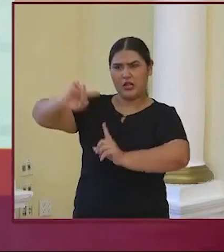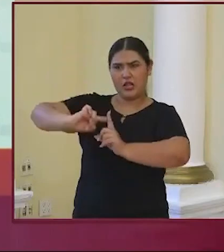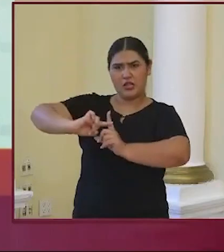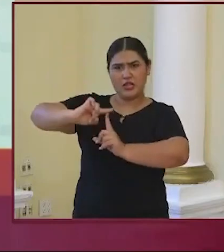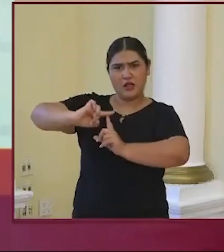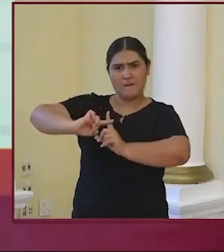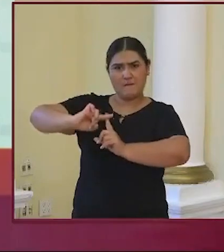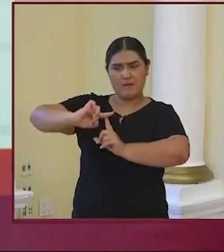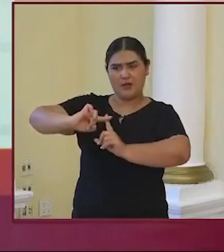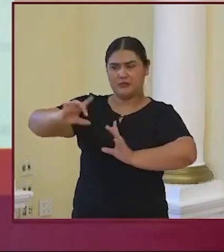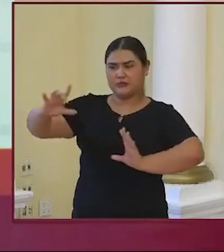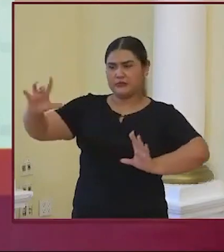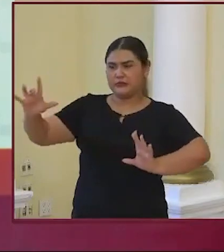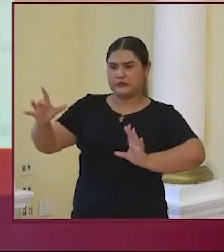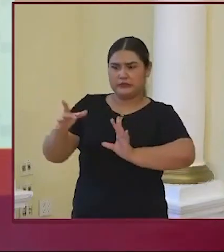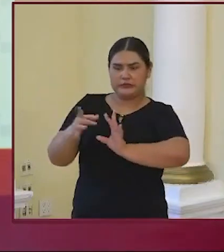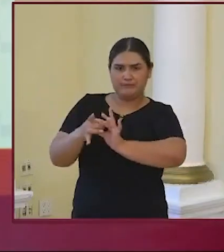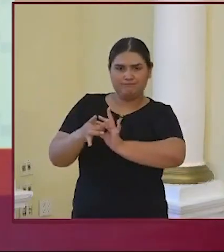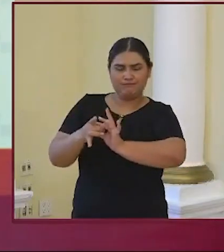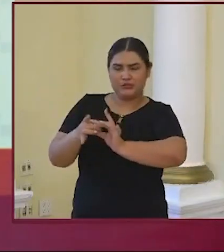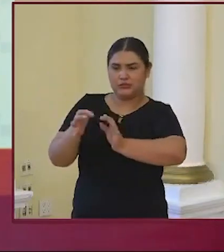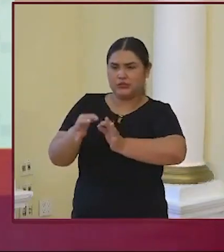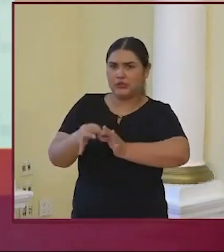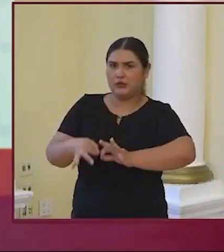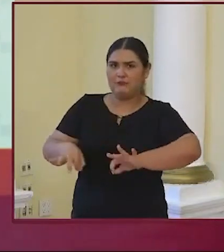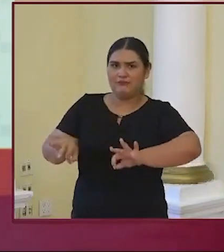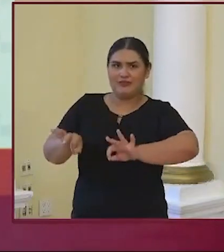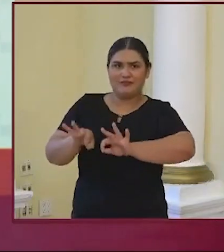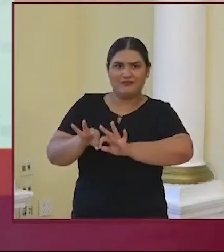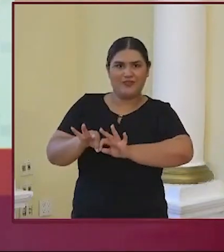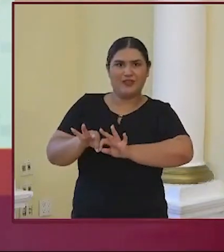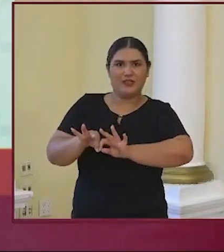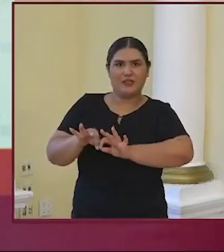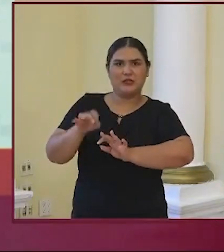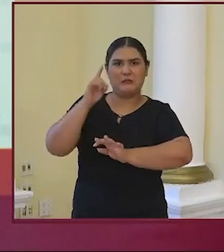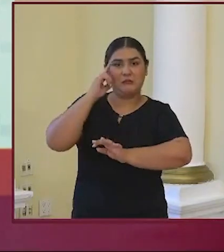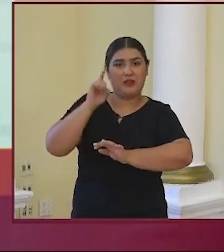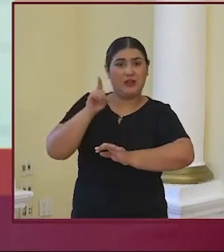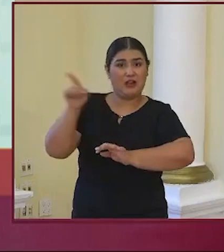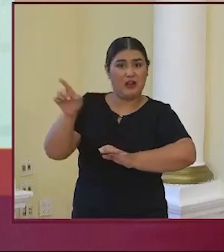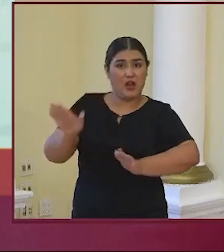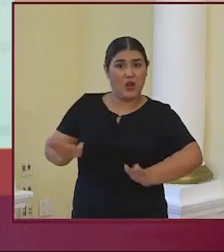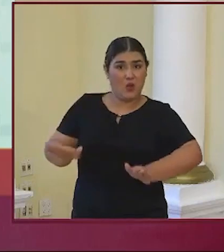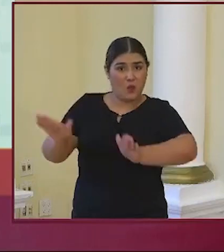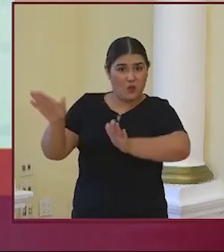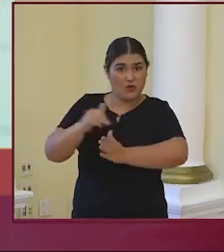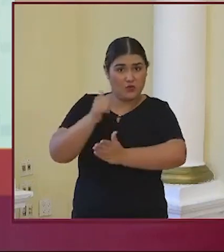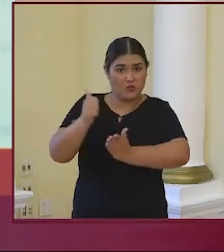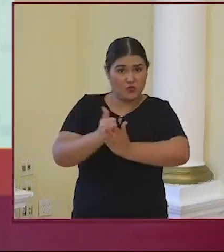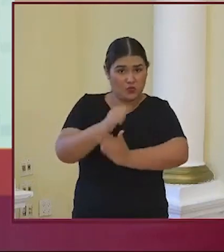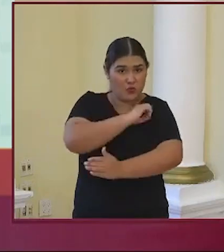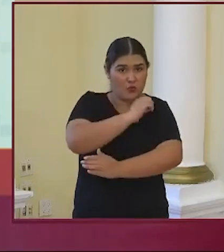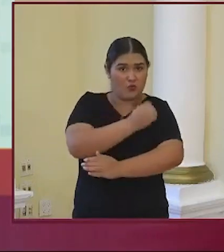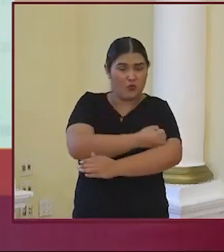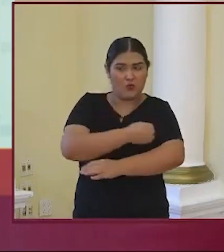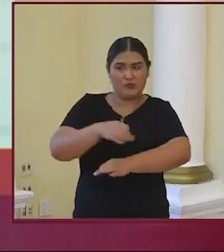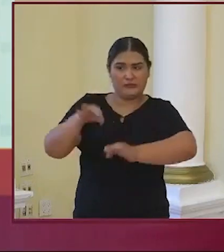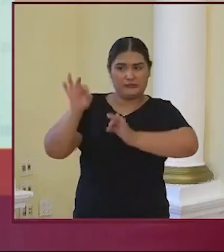hacen ideal al aeropuerto de Ciudad Obregón para que